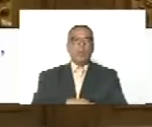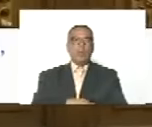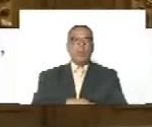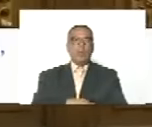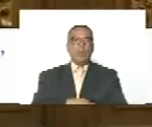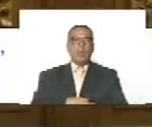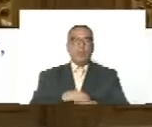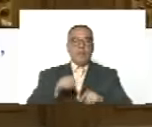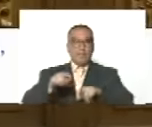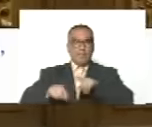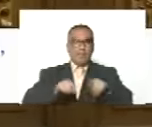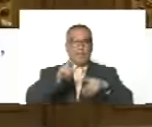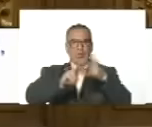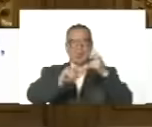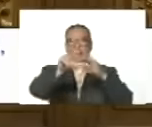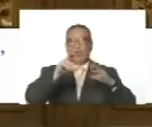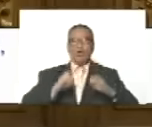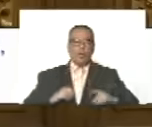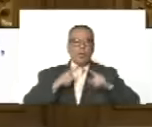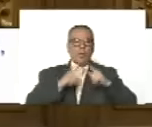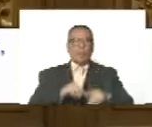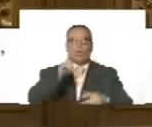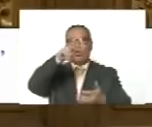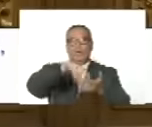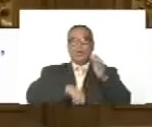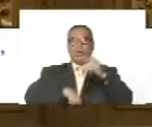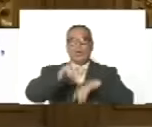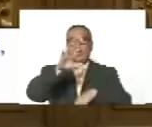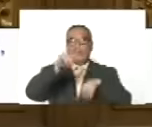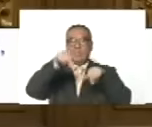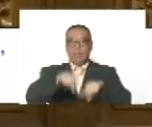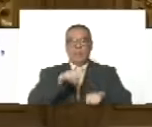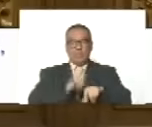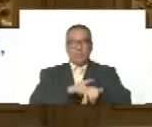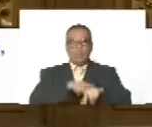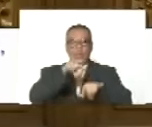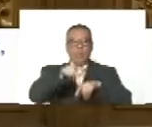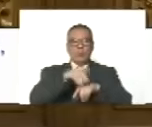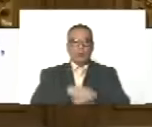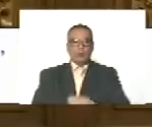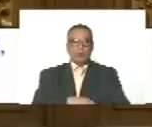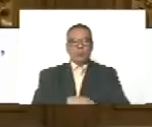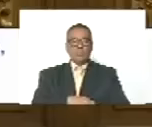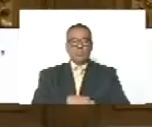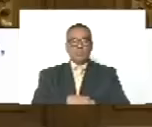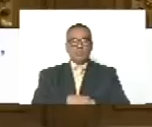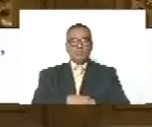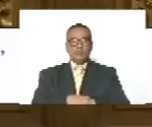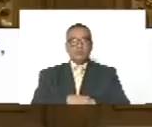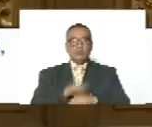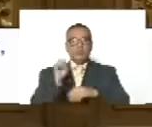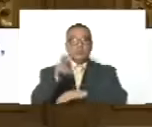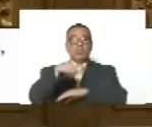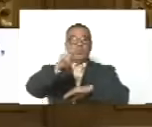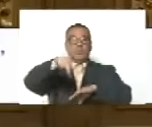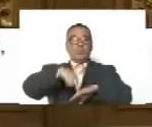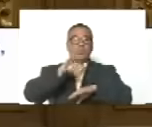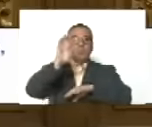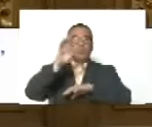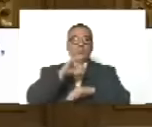Los recorrimos en tres oportunidades desde el año 2015 hasta la actualidad, a través de el Congreso de la